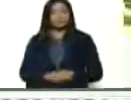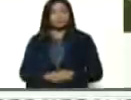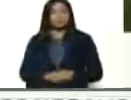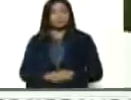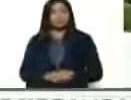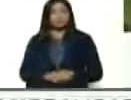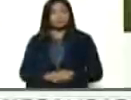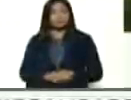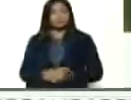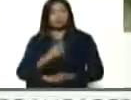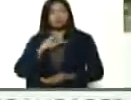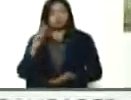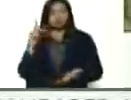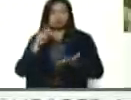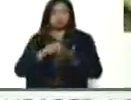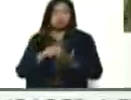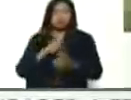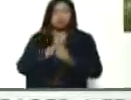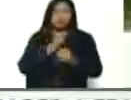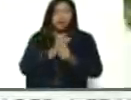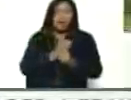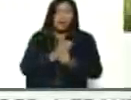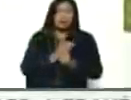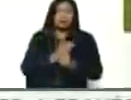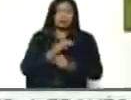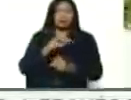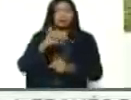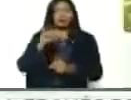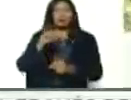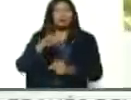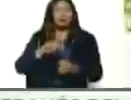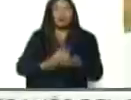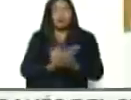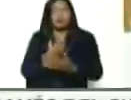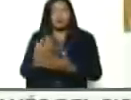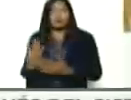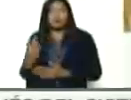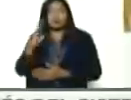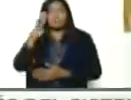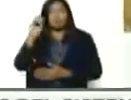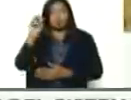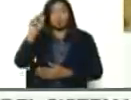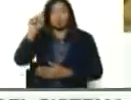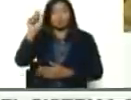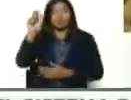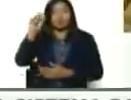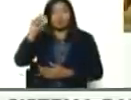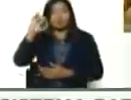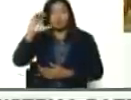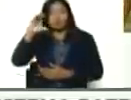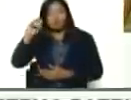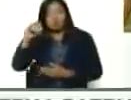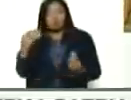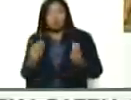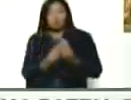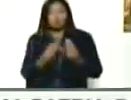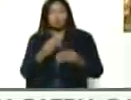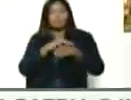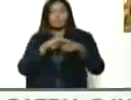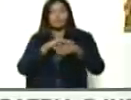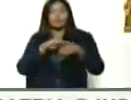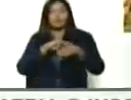estuvimos trabajando en el jardín botánico de caracas con el ministerio de educación universitaria con el ministro trómpiz